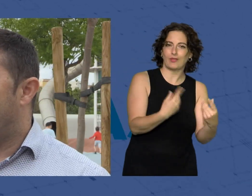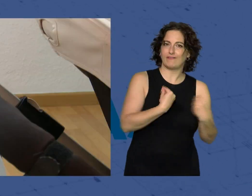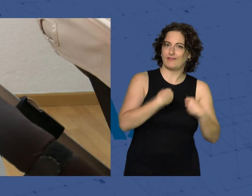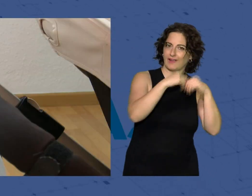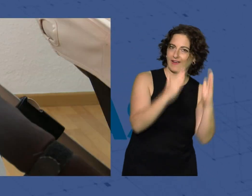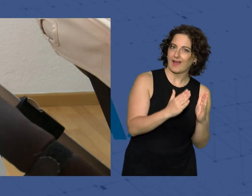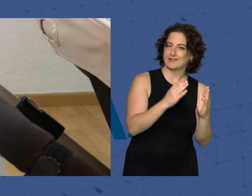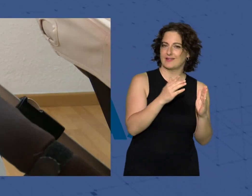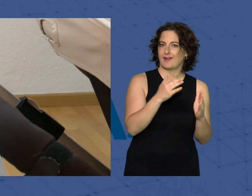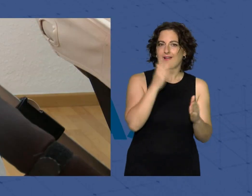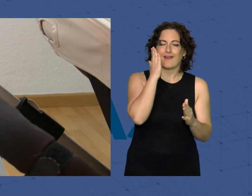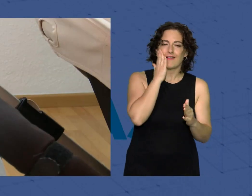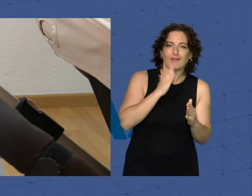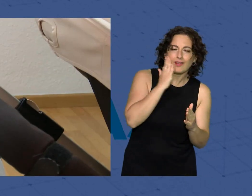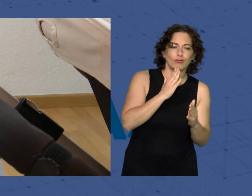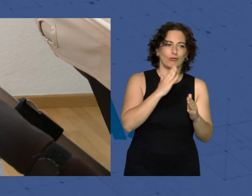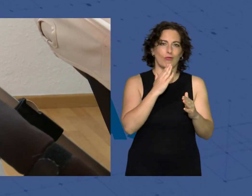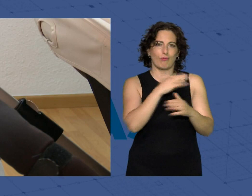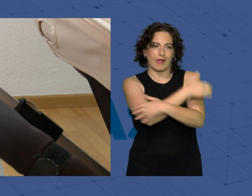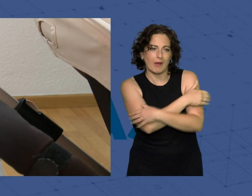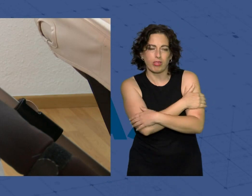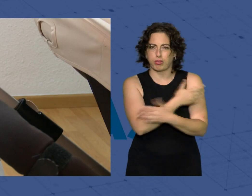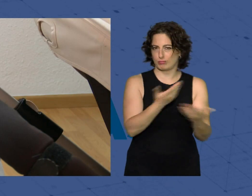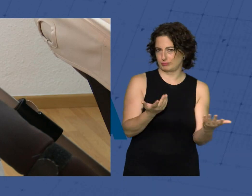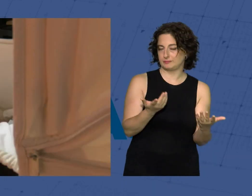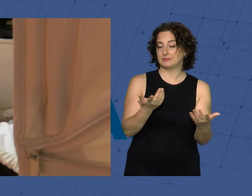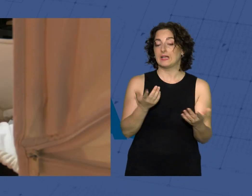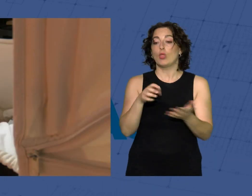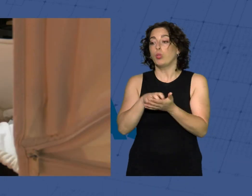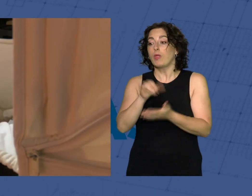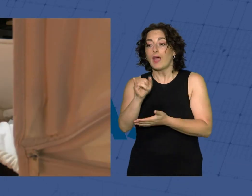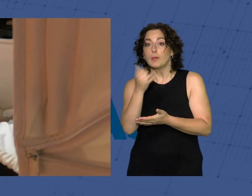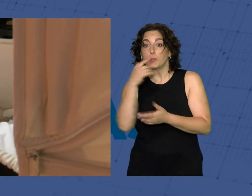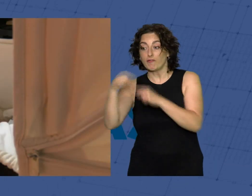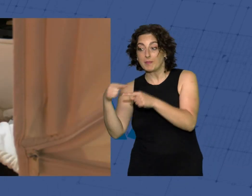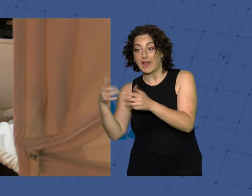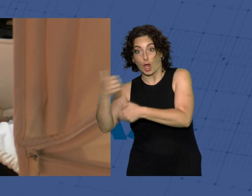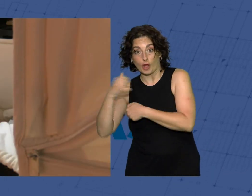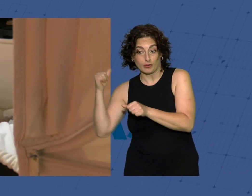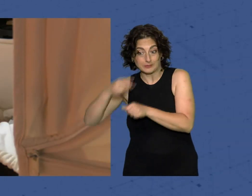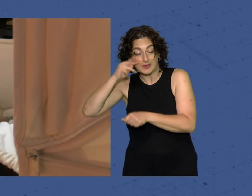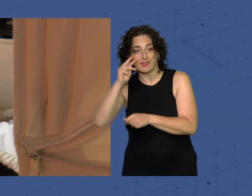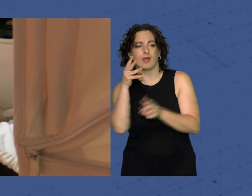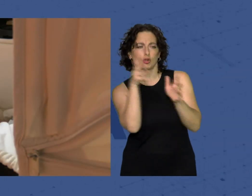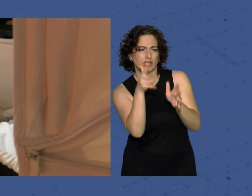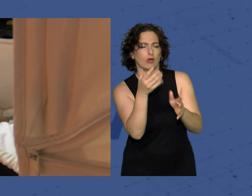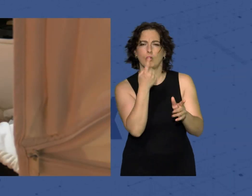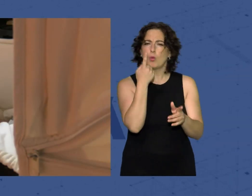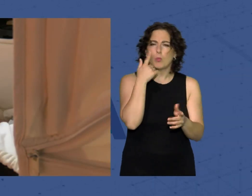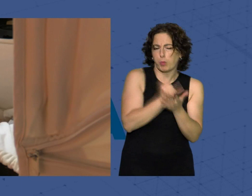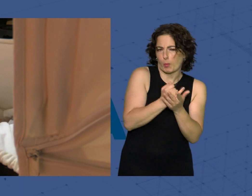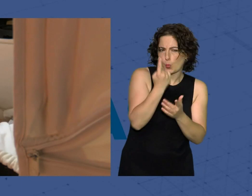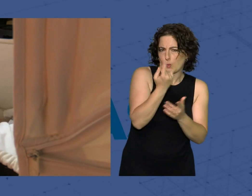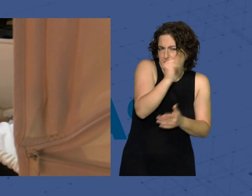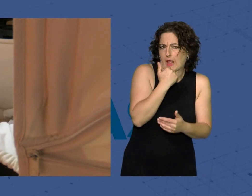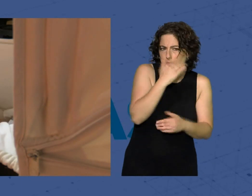que es el cariño, el afecto, un abrazo. Ante la duda, estas familias acogedoras recomiendan tirar hacia adelante y probar, aunque solo sea una vez.